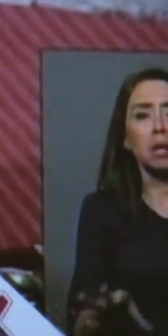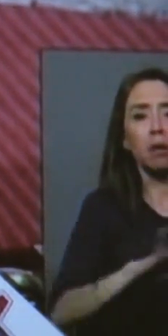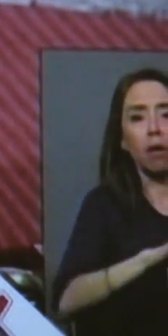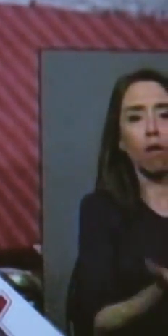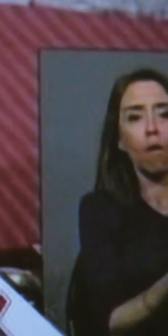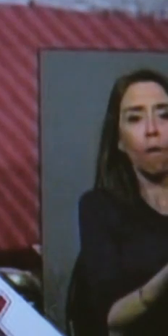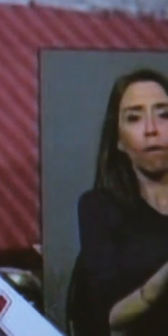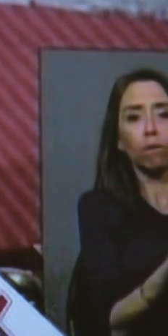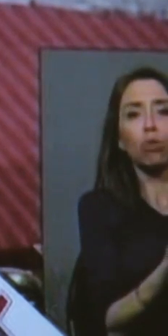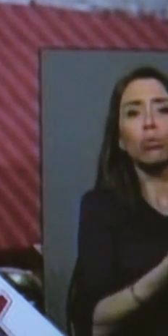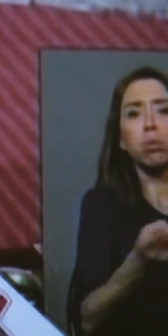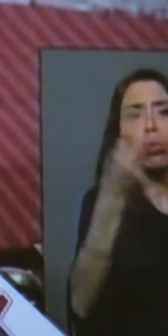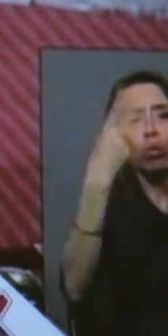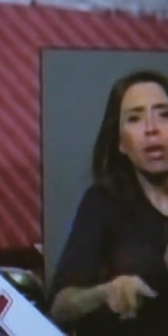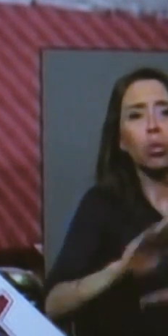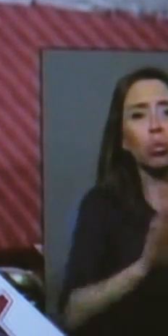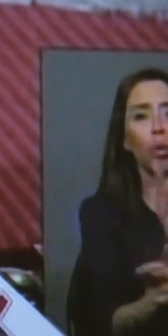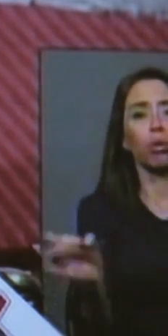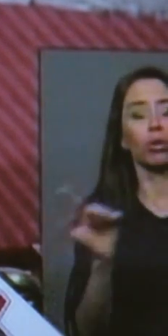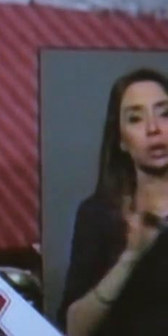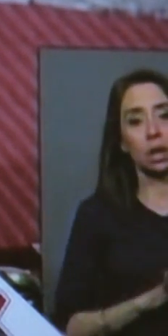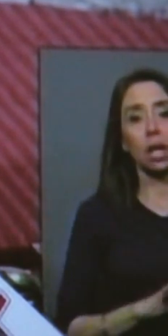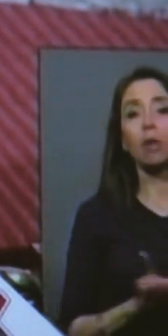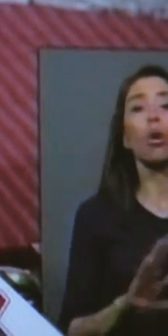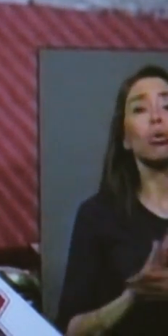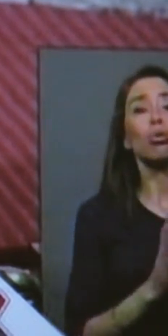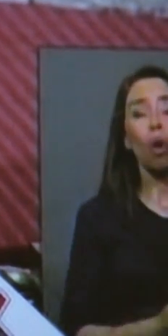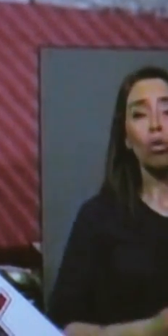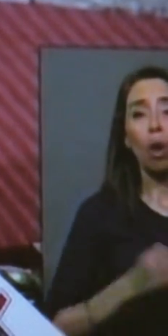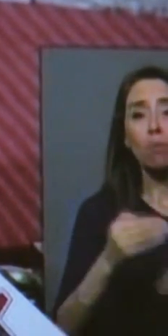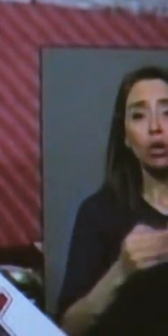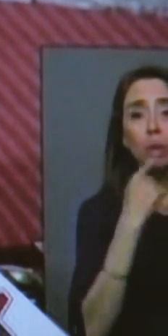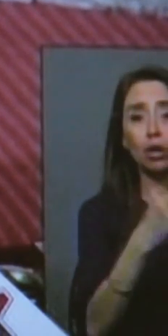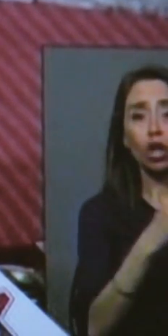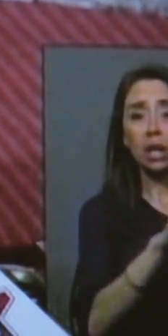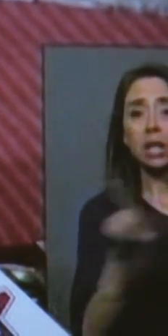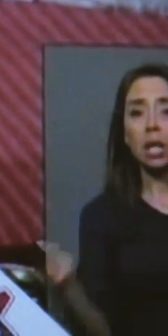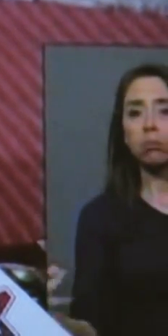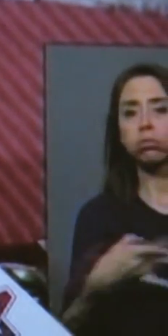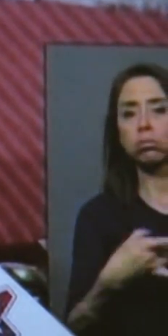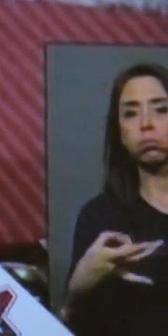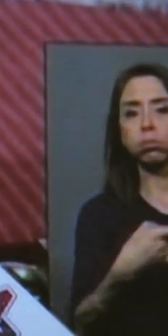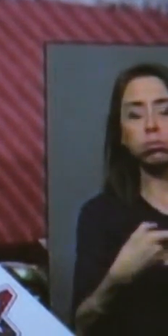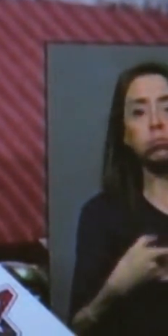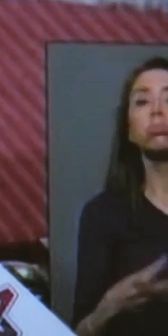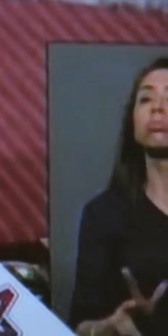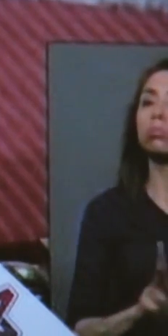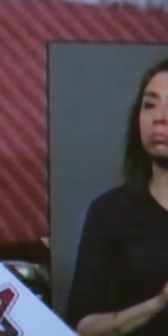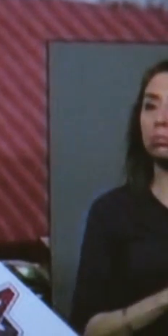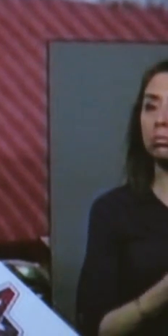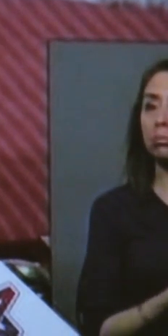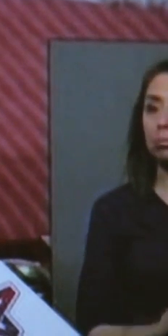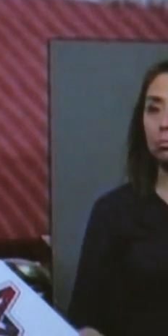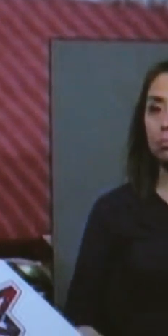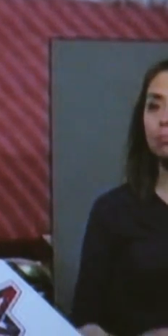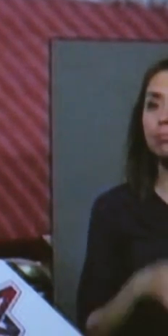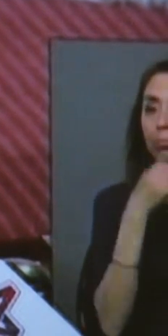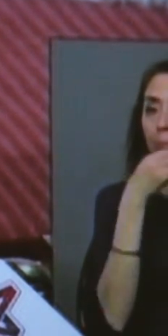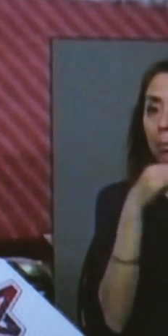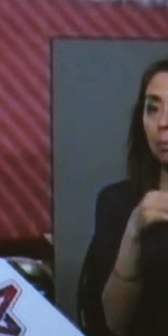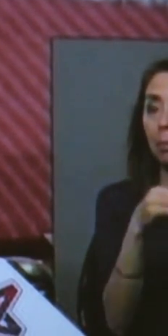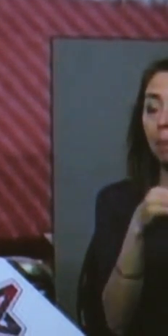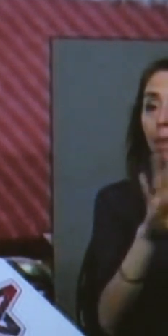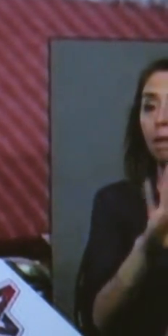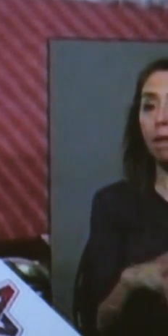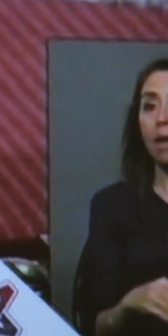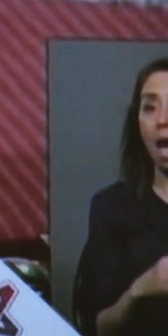de todos los chilenos y haber vulnerado todos los procedimientos legales. Señor presidente, finalmente quiero decir y quiero